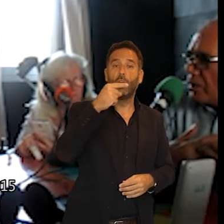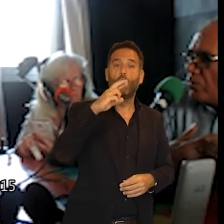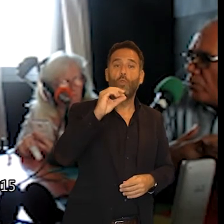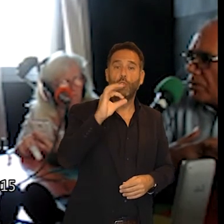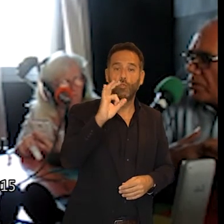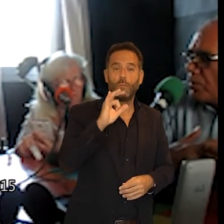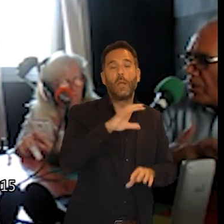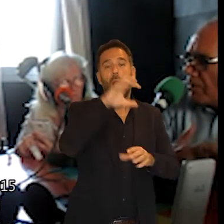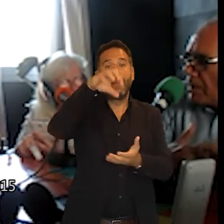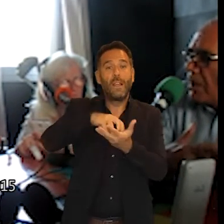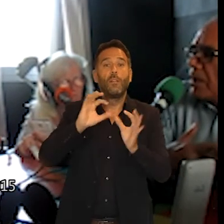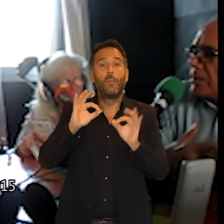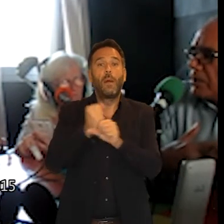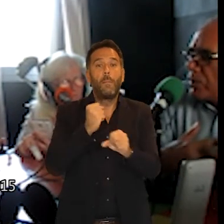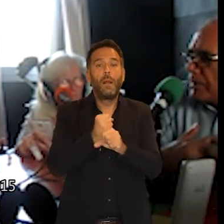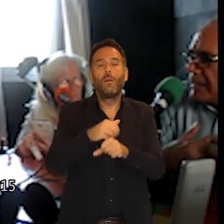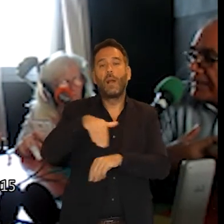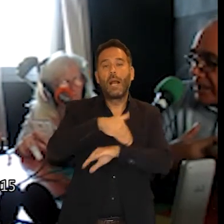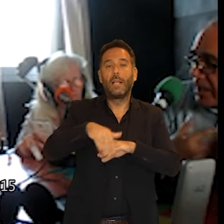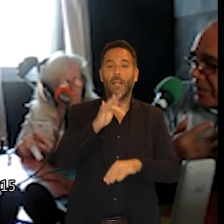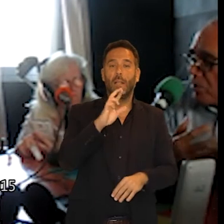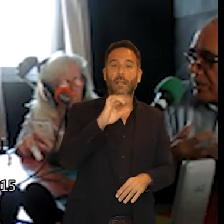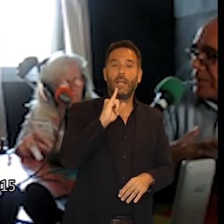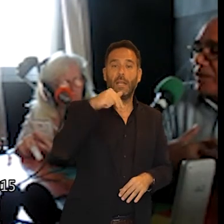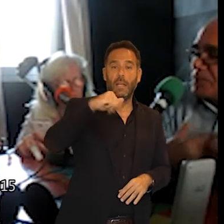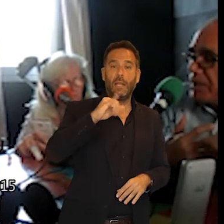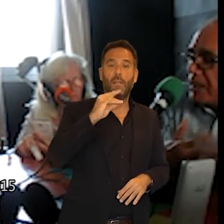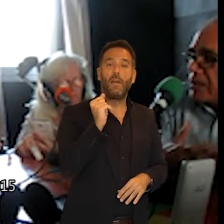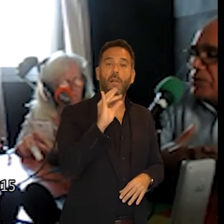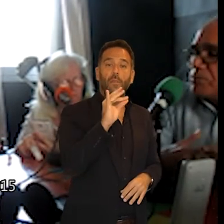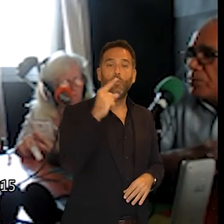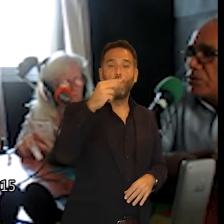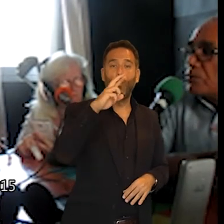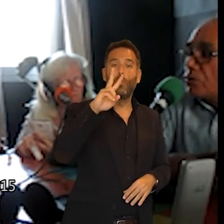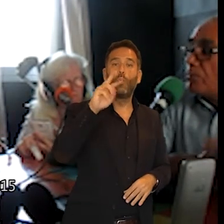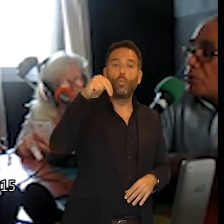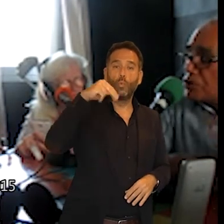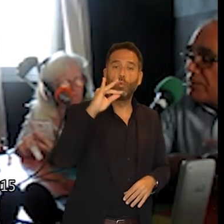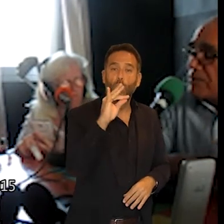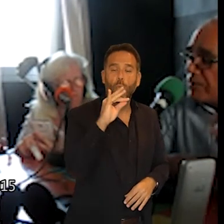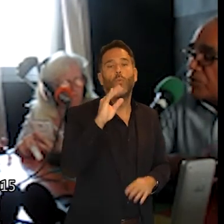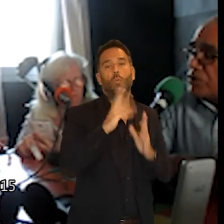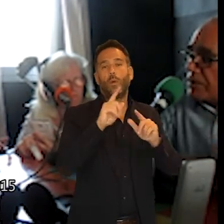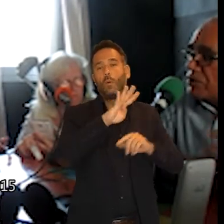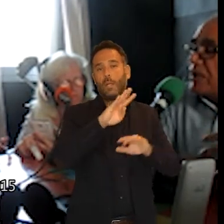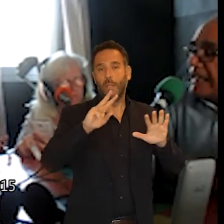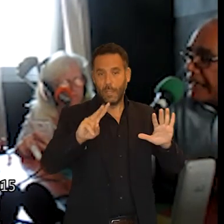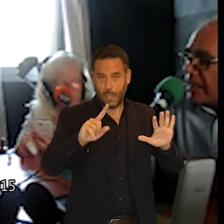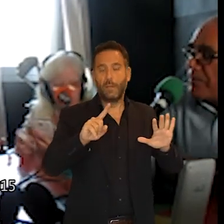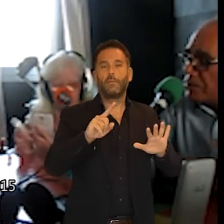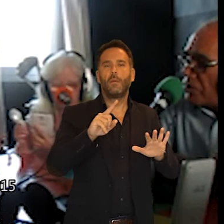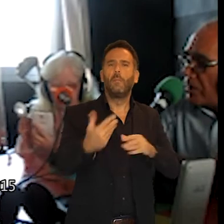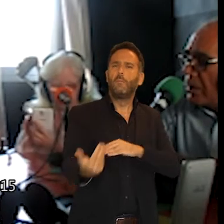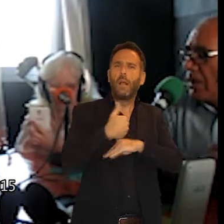en calle Trinidad, como ya os he comentado, uh-huh. Número 43. Pues estupendo. Y para cualquien vaya para pasarse no hay que